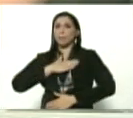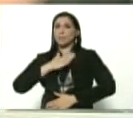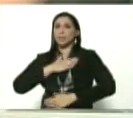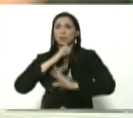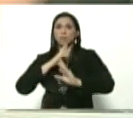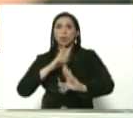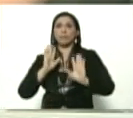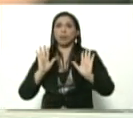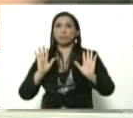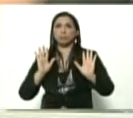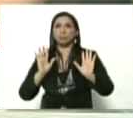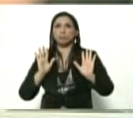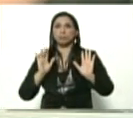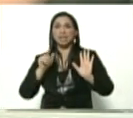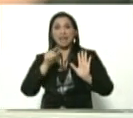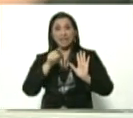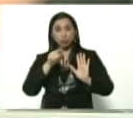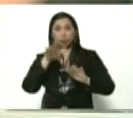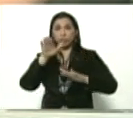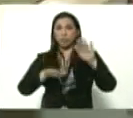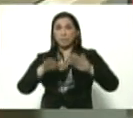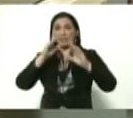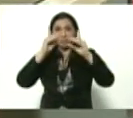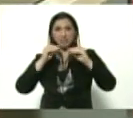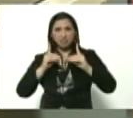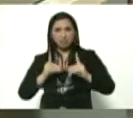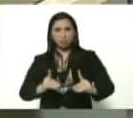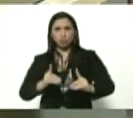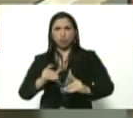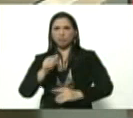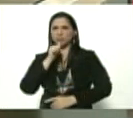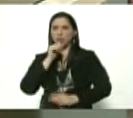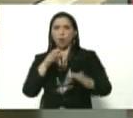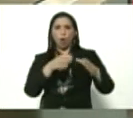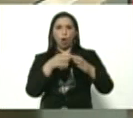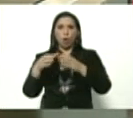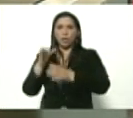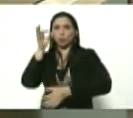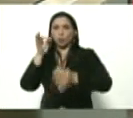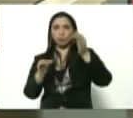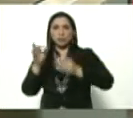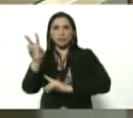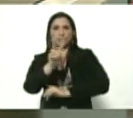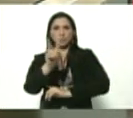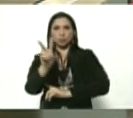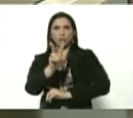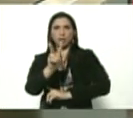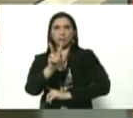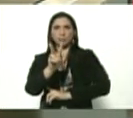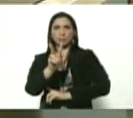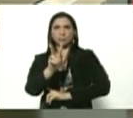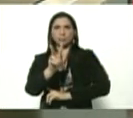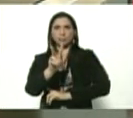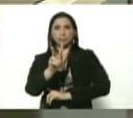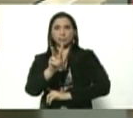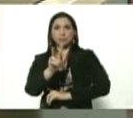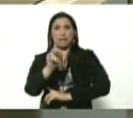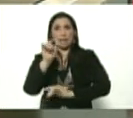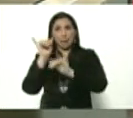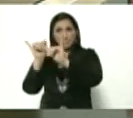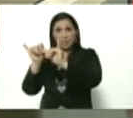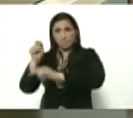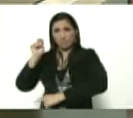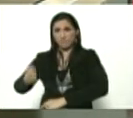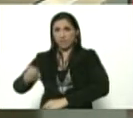Eso depende de los órganos de justicia en Venezuela. y será la fiscalía y